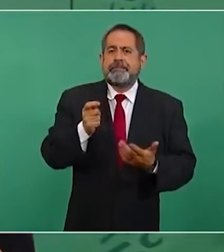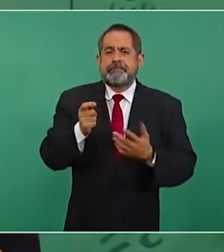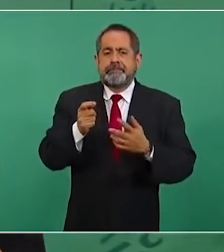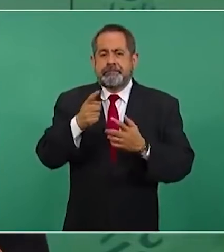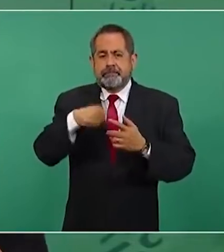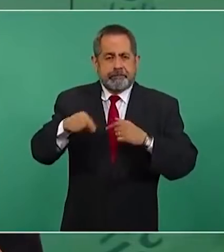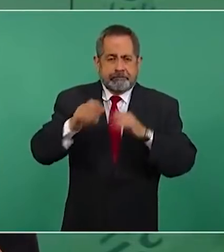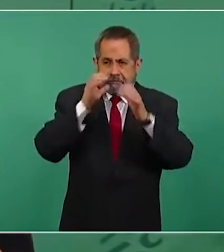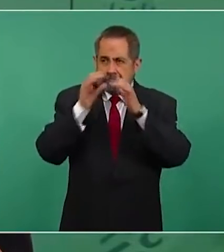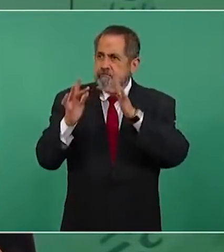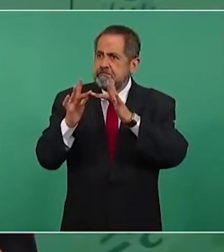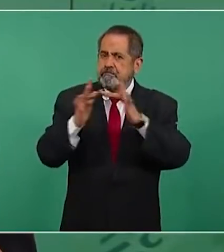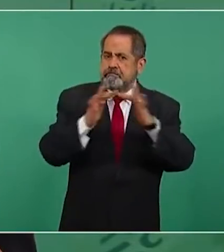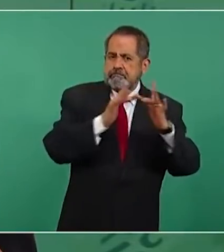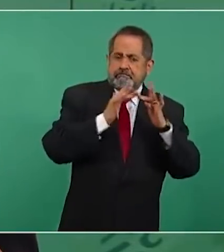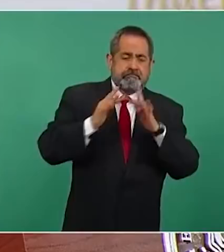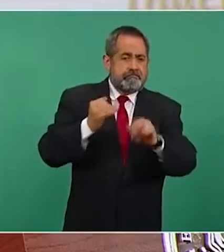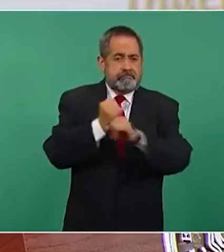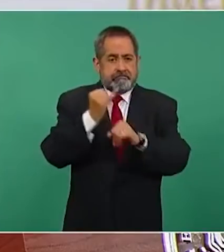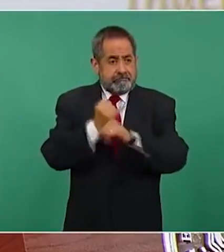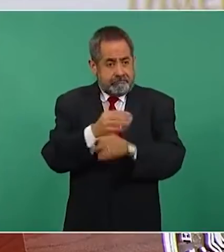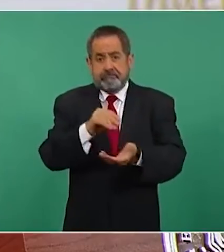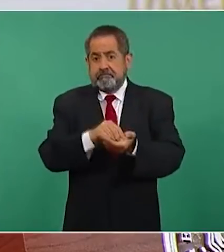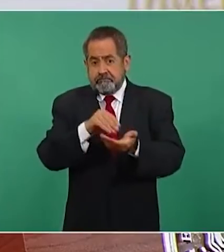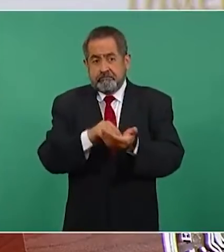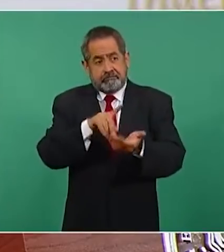la comunicación por internet